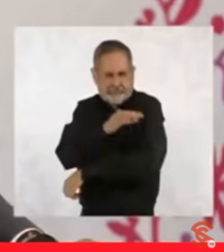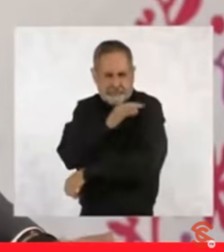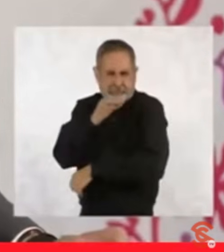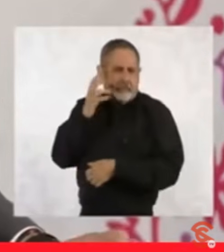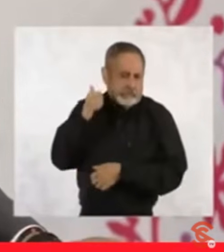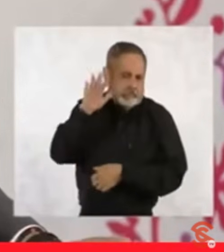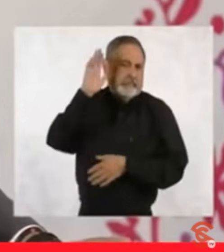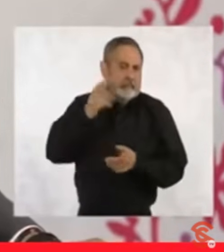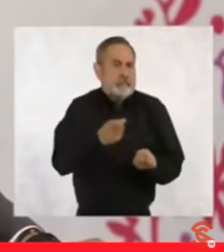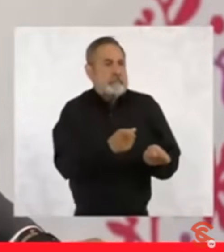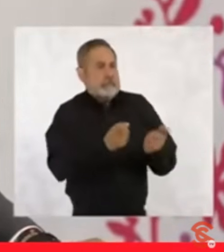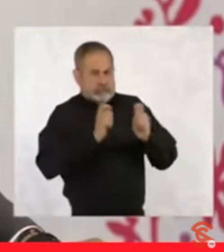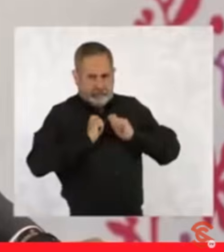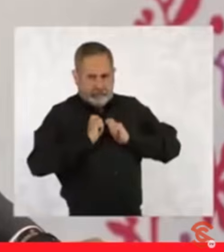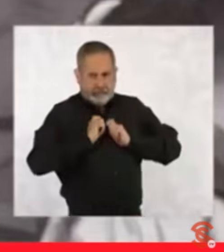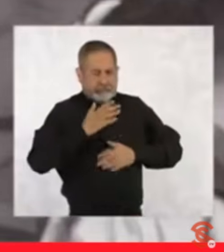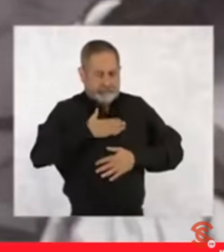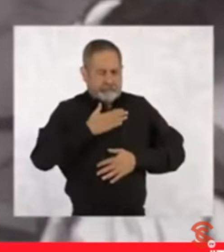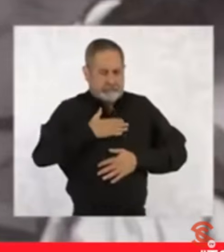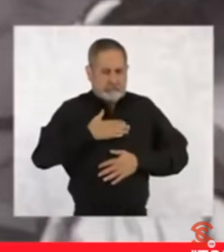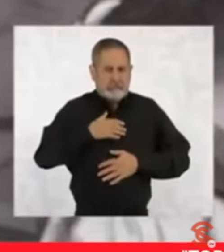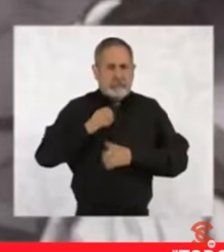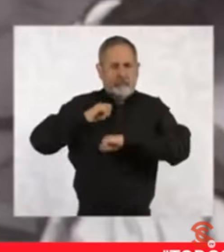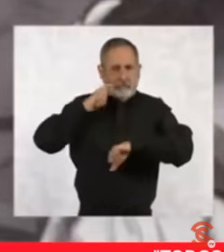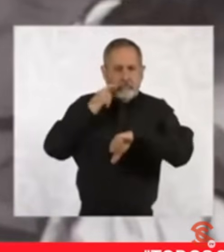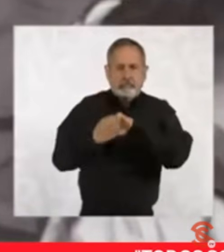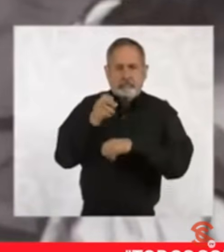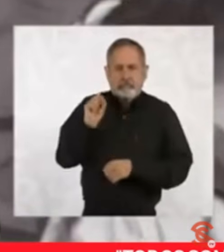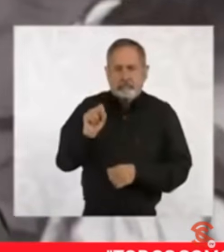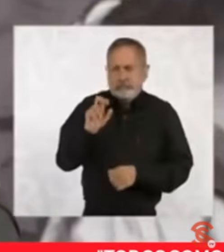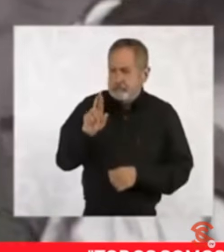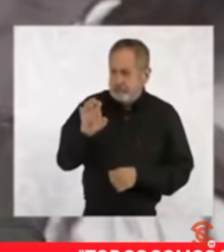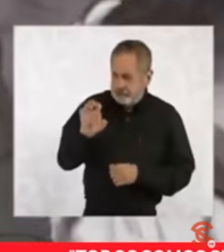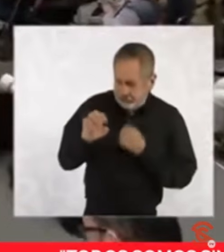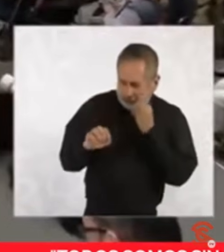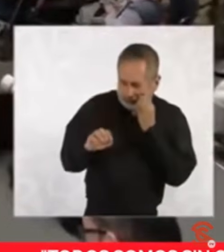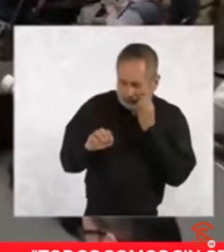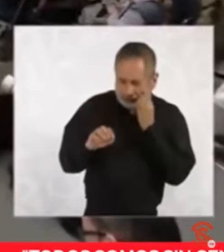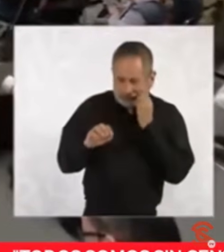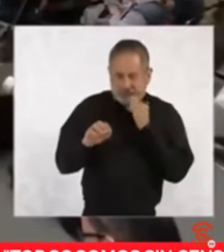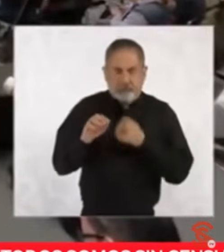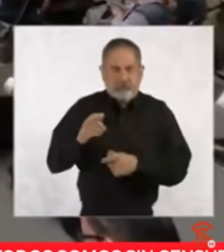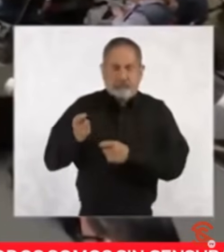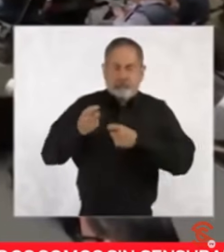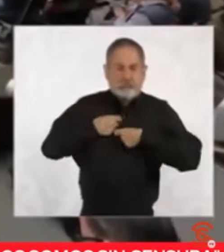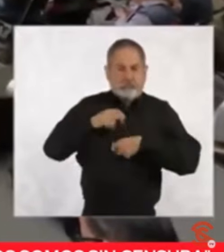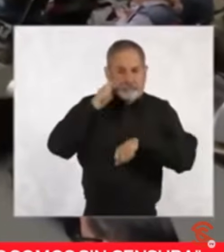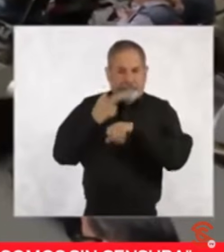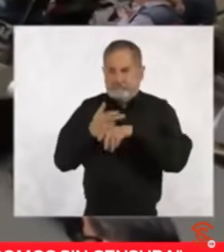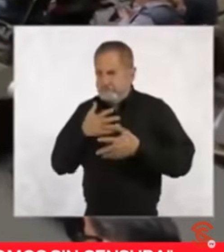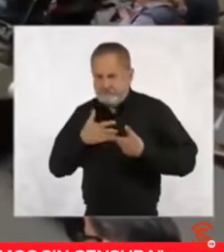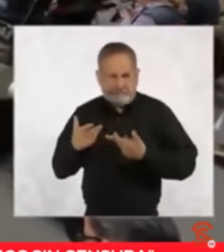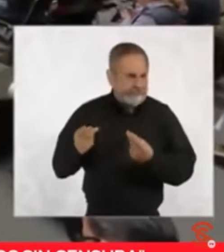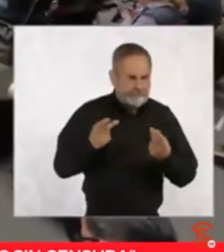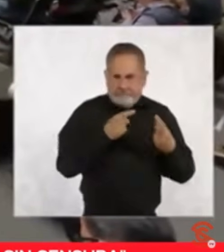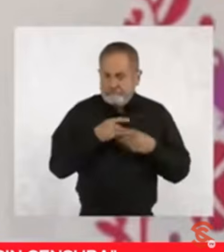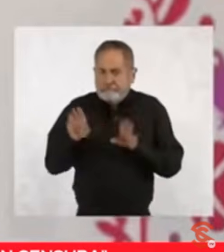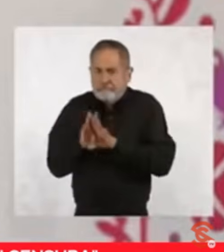entonces mi prioridad como canciller. Y pues de todas las secretarías de Relaciones Exteriores.